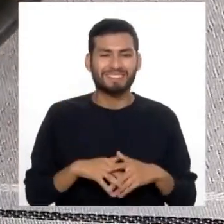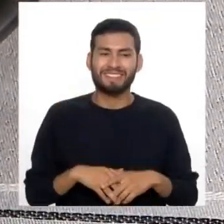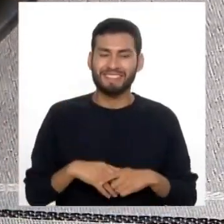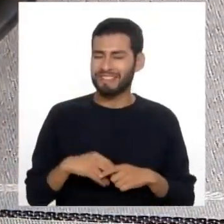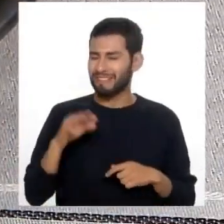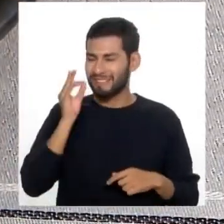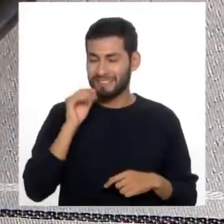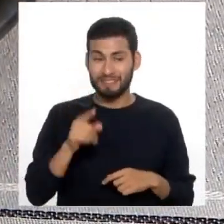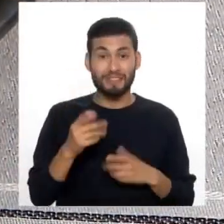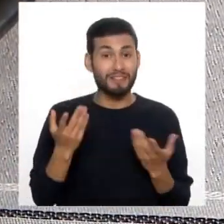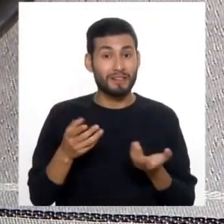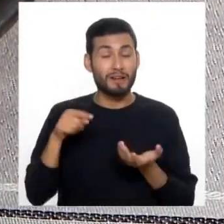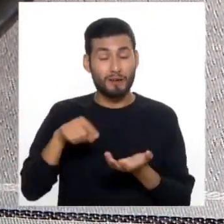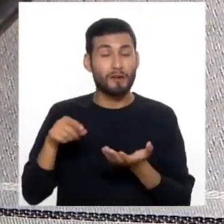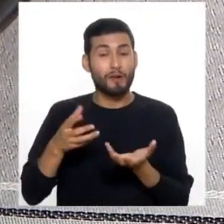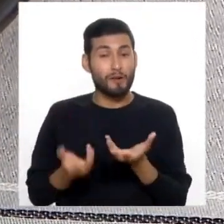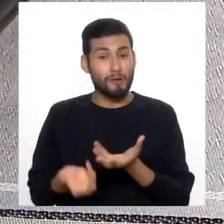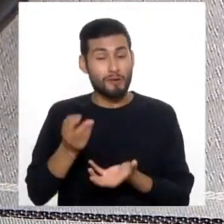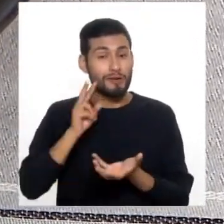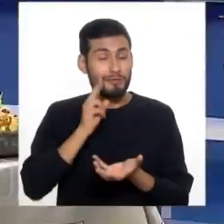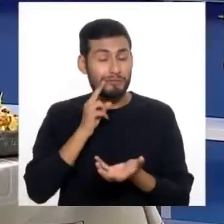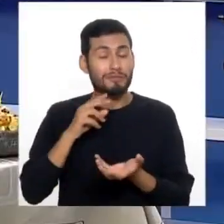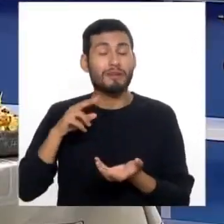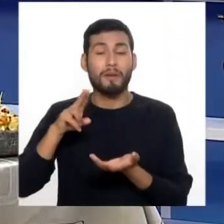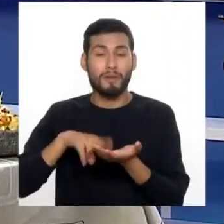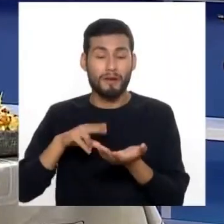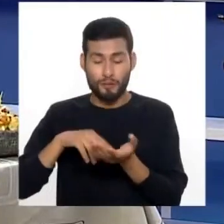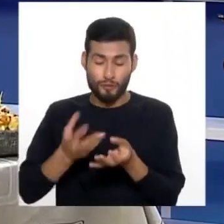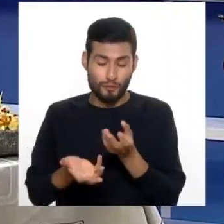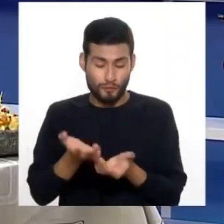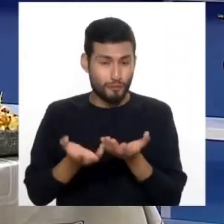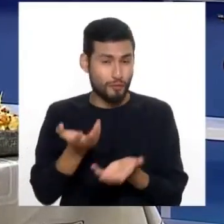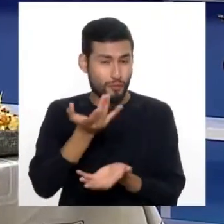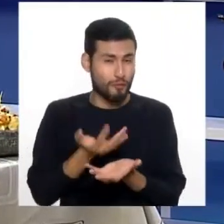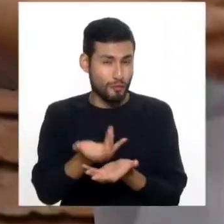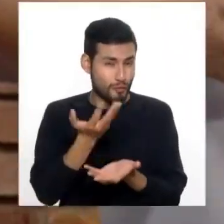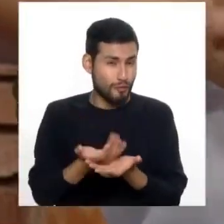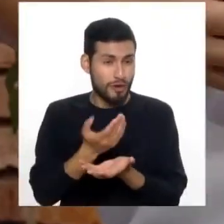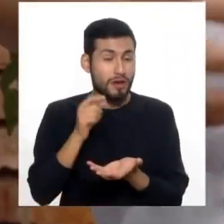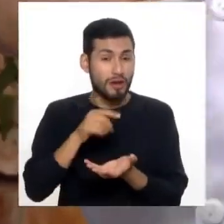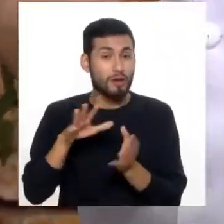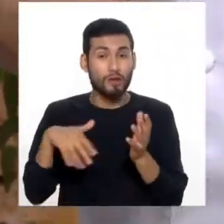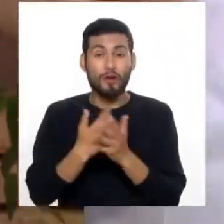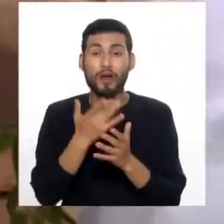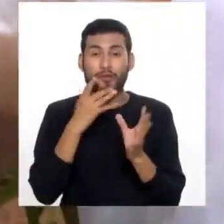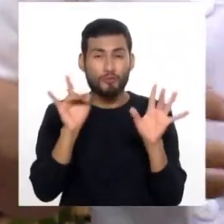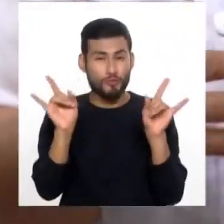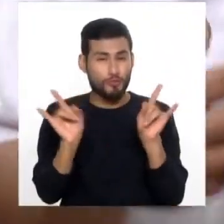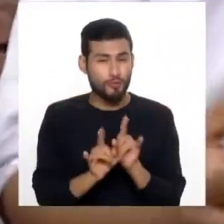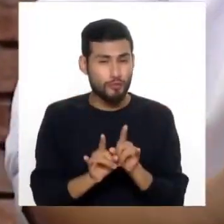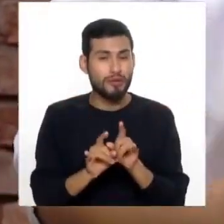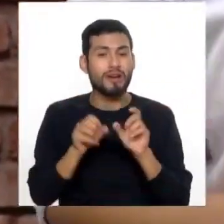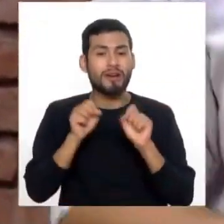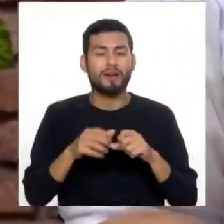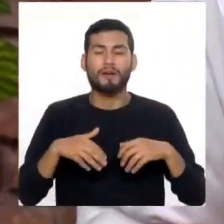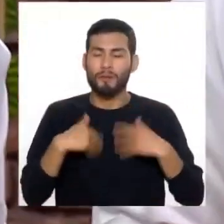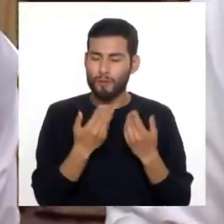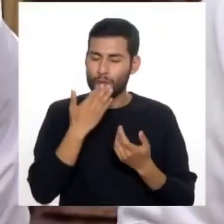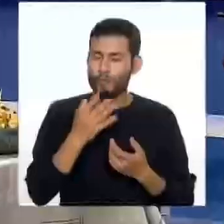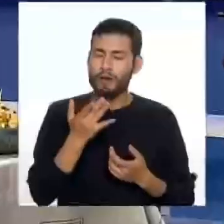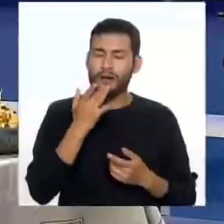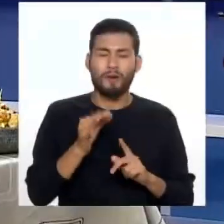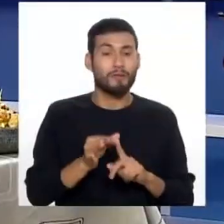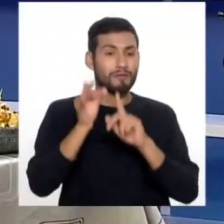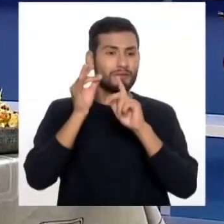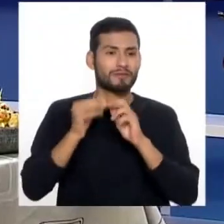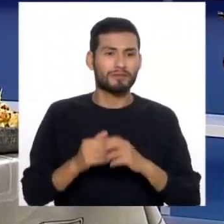rica. Flambeo los mariscos con mantequilla y con vino. Y con vino los flambeamos para que se concentren los sabores y tenga un sabor muy peculiar. Uh-huh.